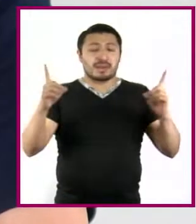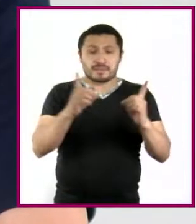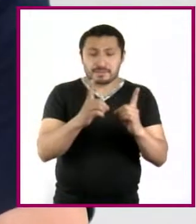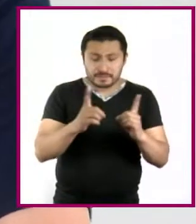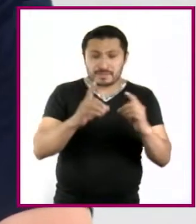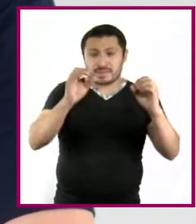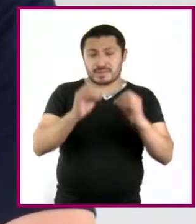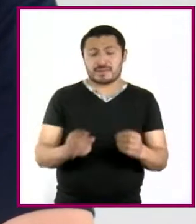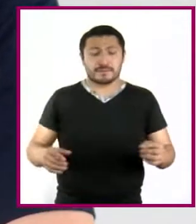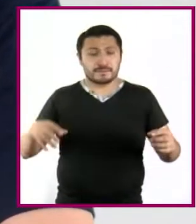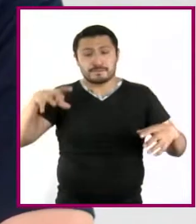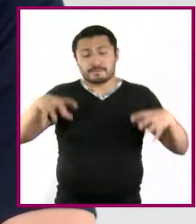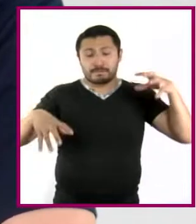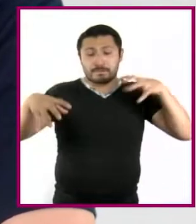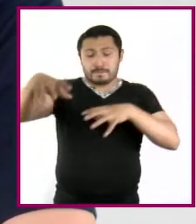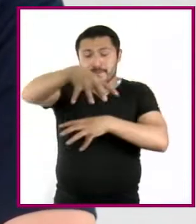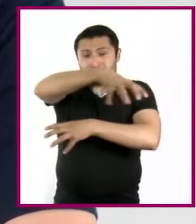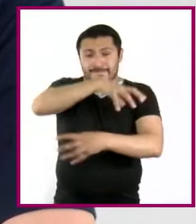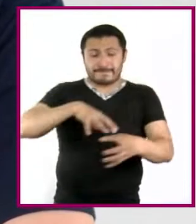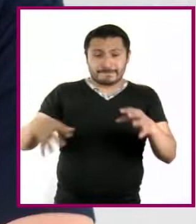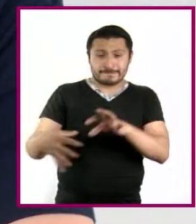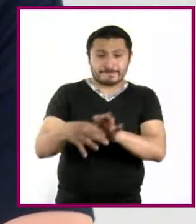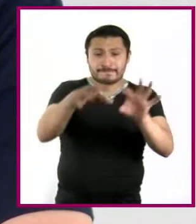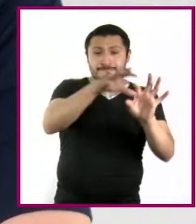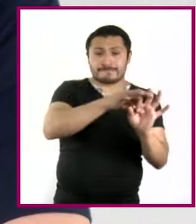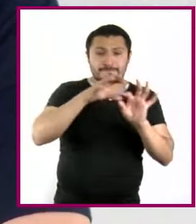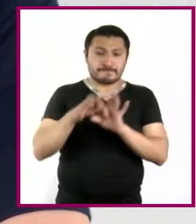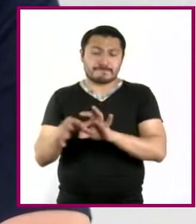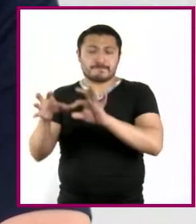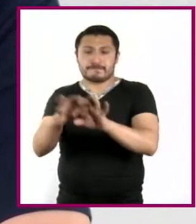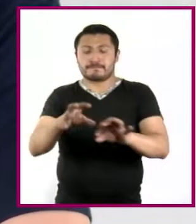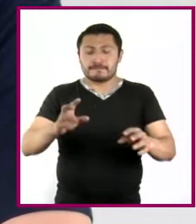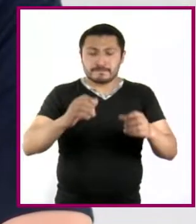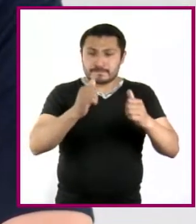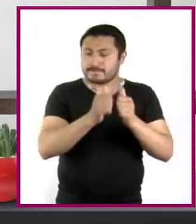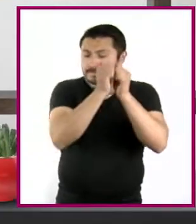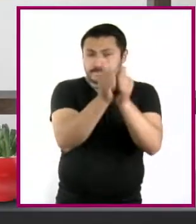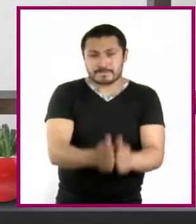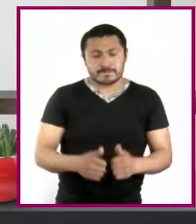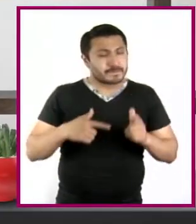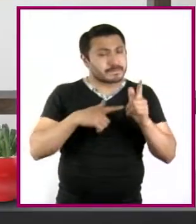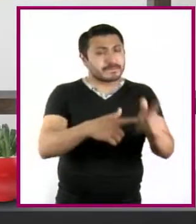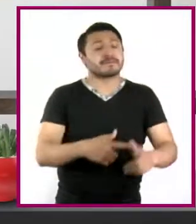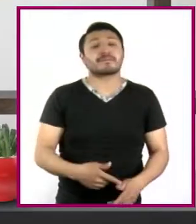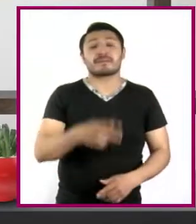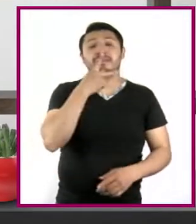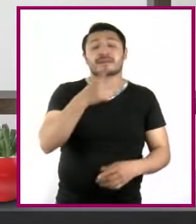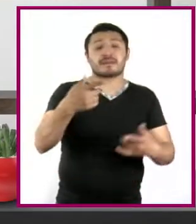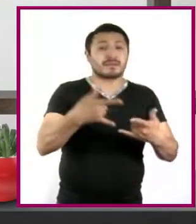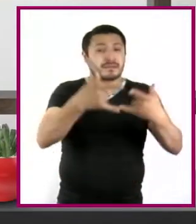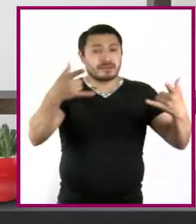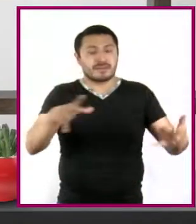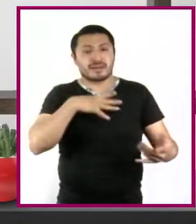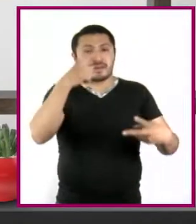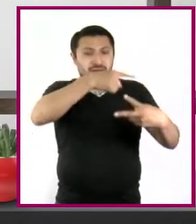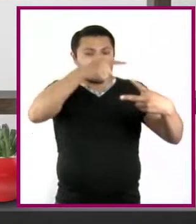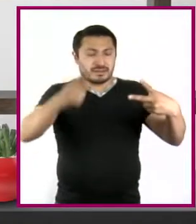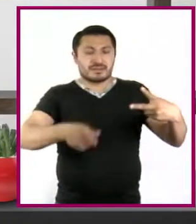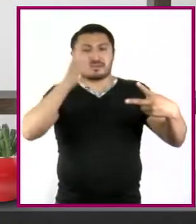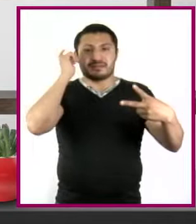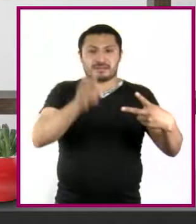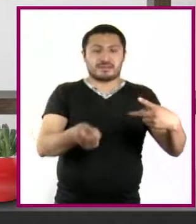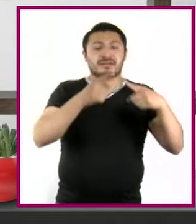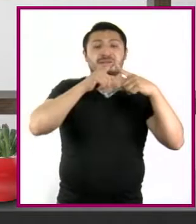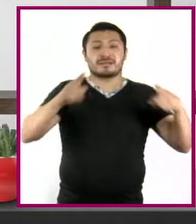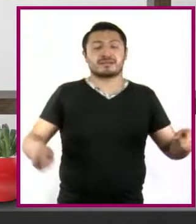otras regiones, de manera tal que quedaron vinculadas profunda y permanentemente. La palabra historia posee dos significados